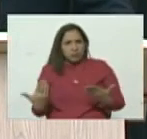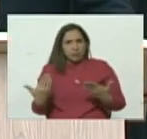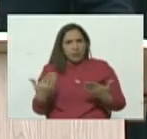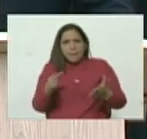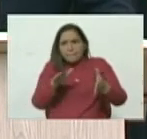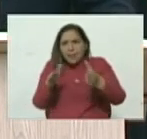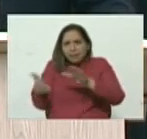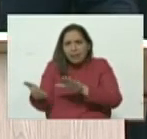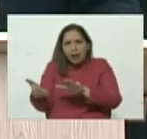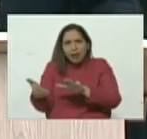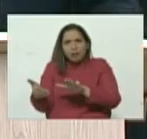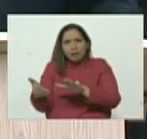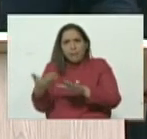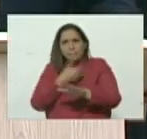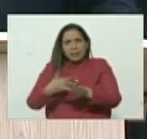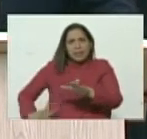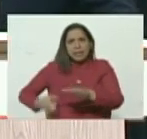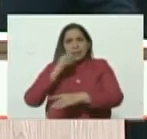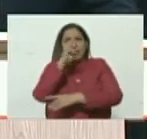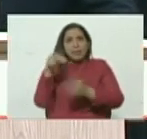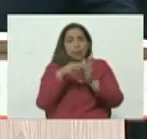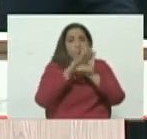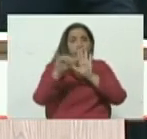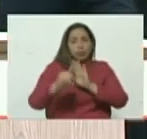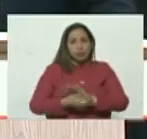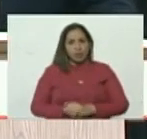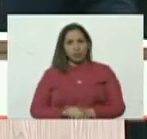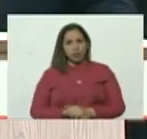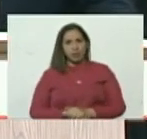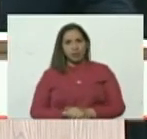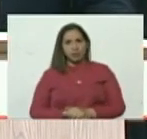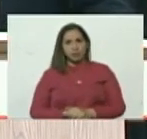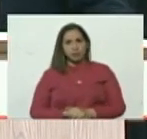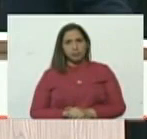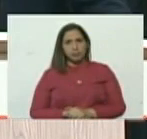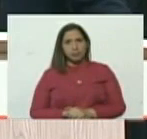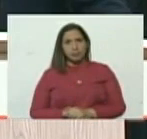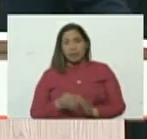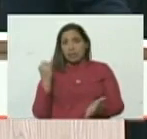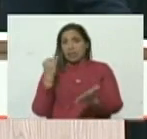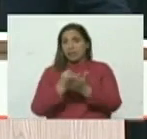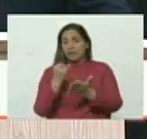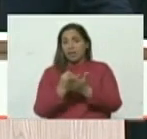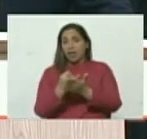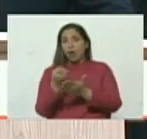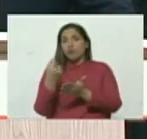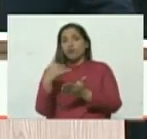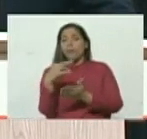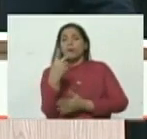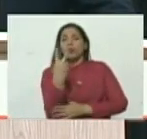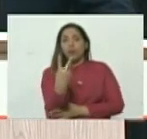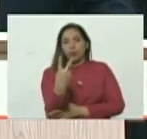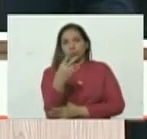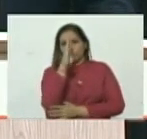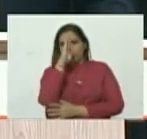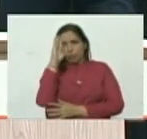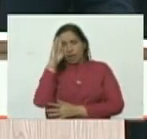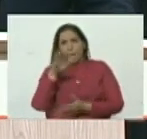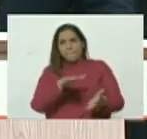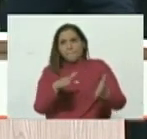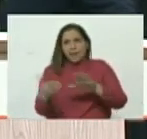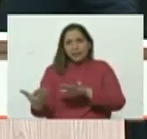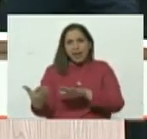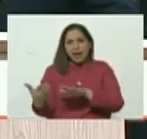asesinar al presidente de la Asamblea Nacional Constituyente, el que ya es identificado como número 2, Diosdado Cabello, de asesinar al que